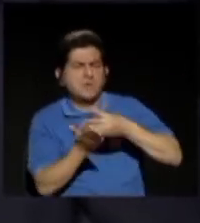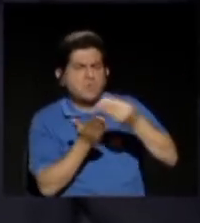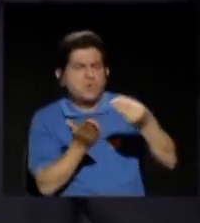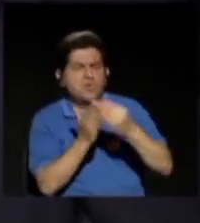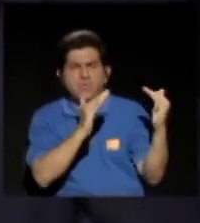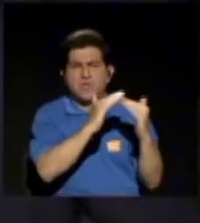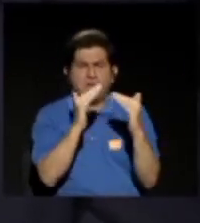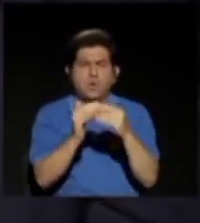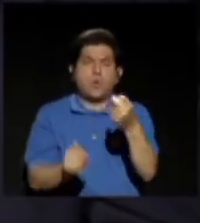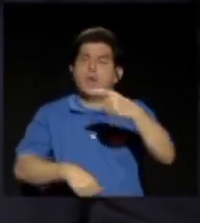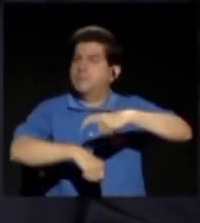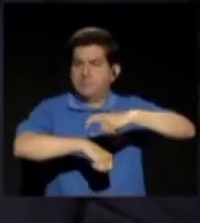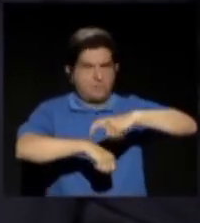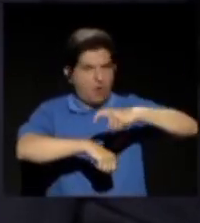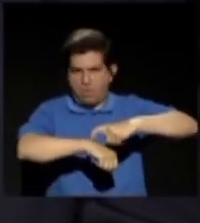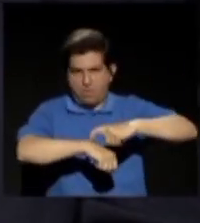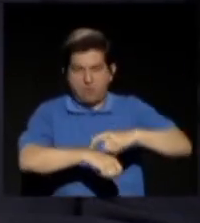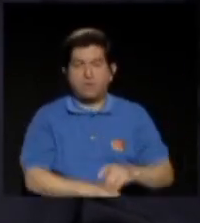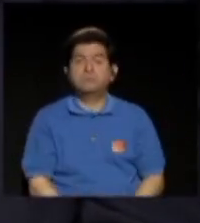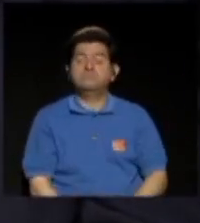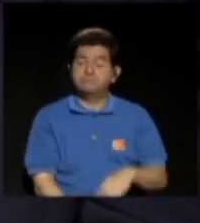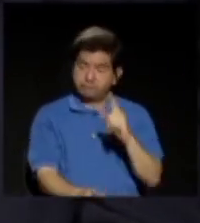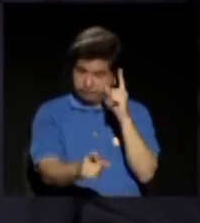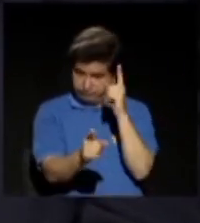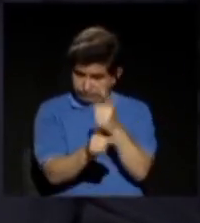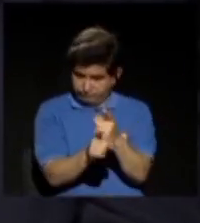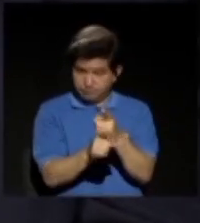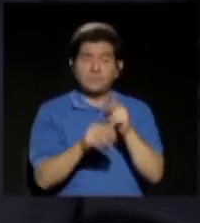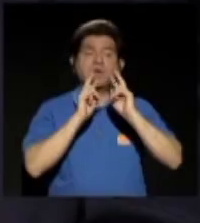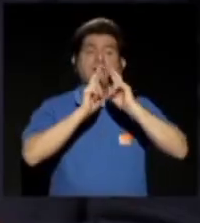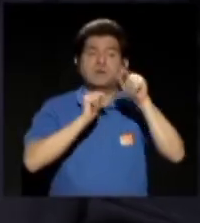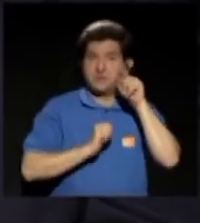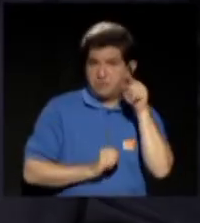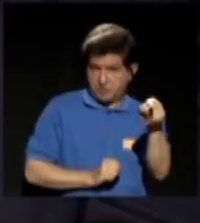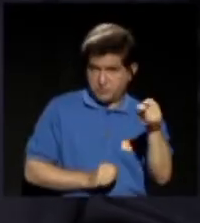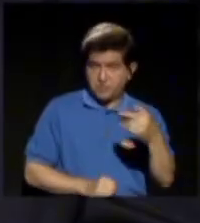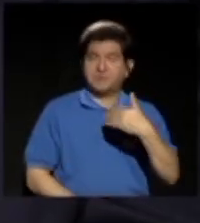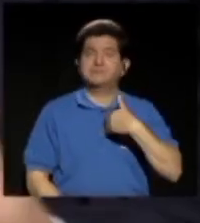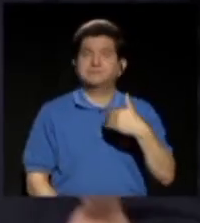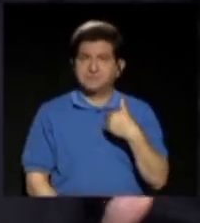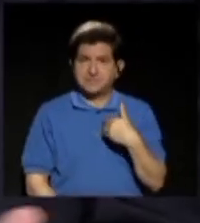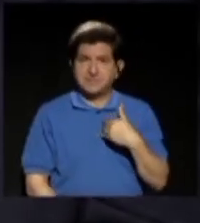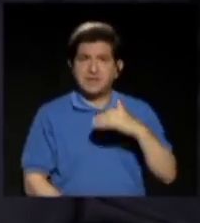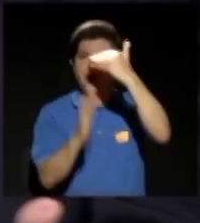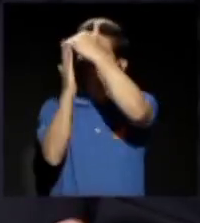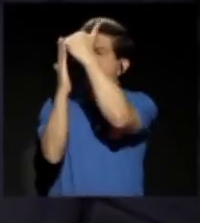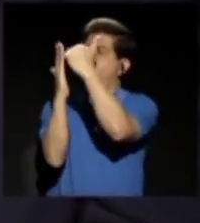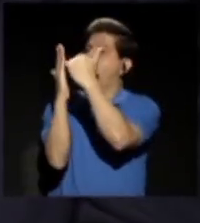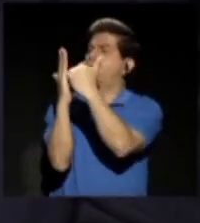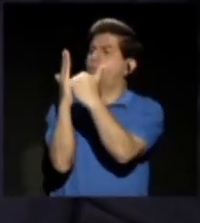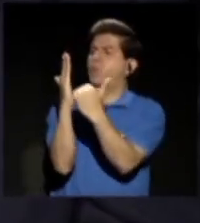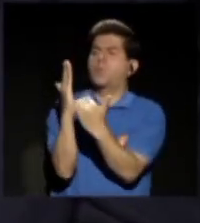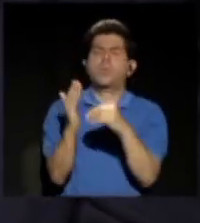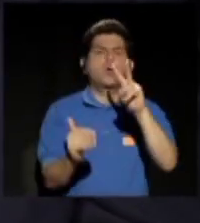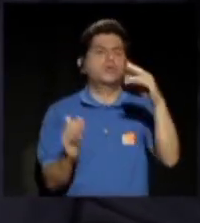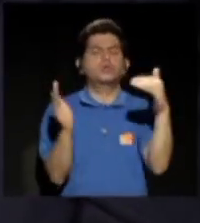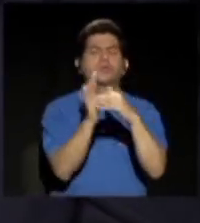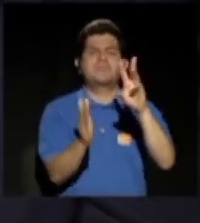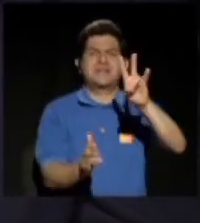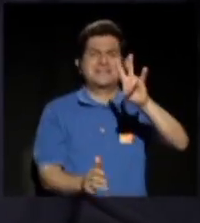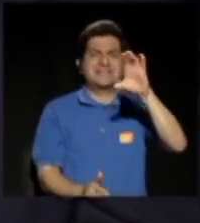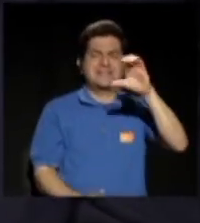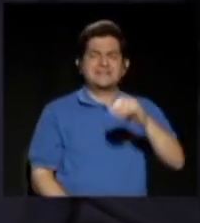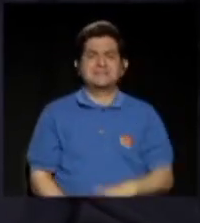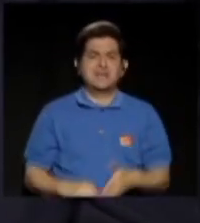en el corto plazo. Y efectivamente, de estos resultados es que sale un listado de aproximadamente 2.700 bienes